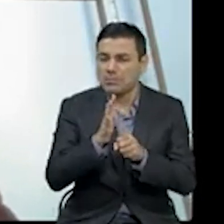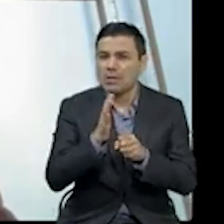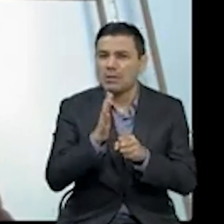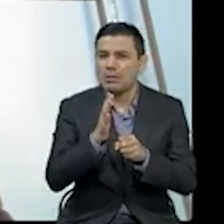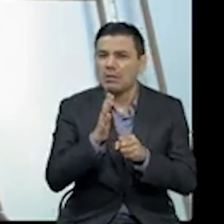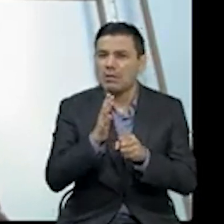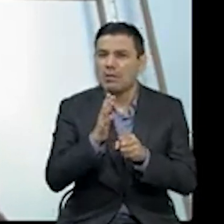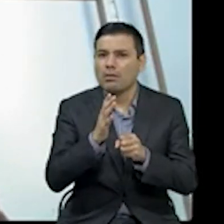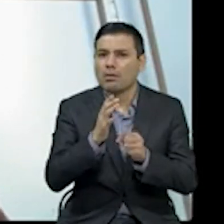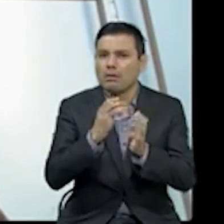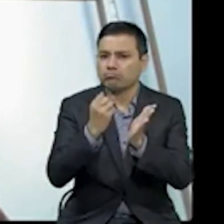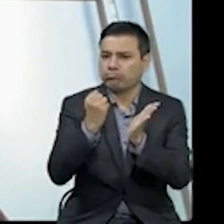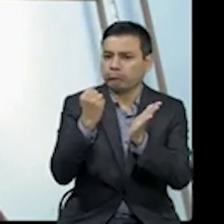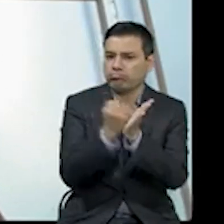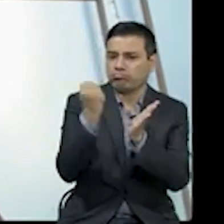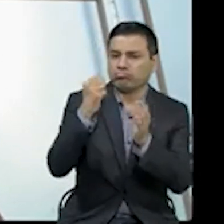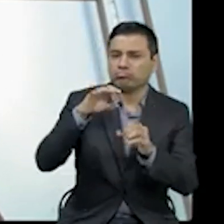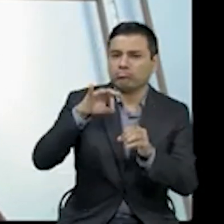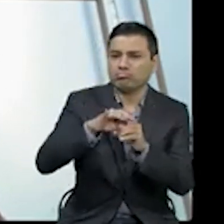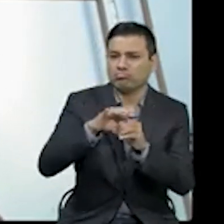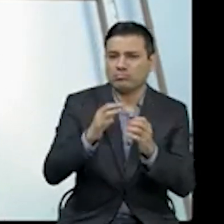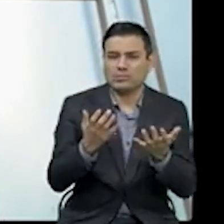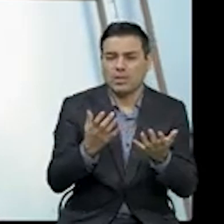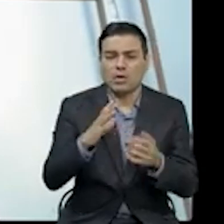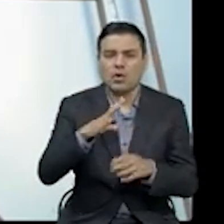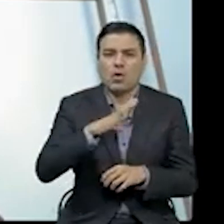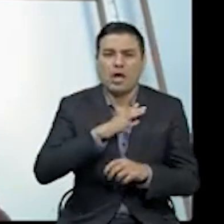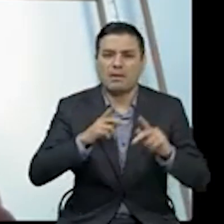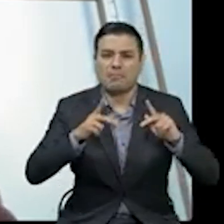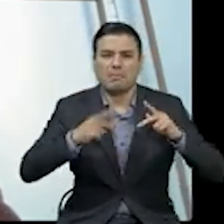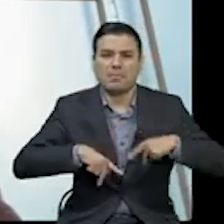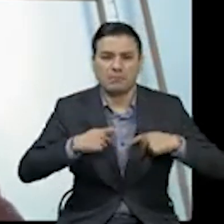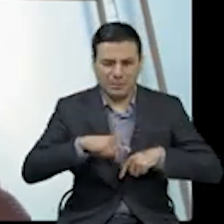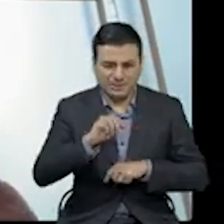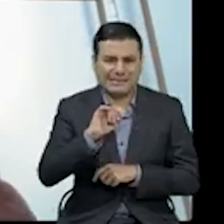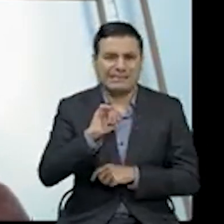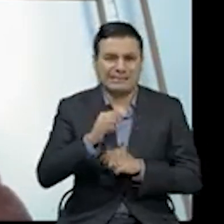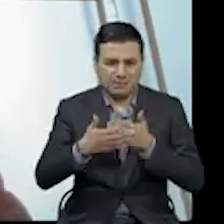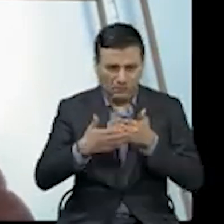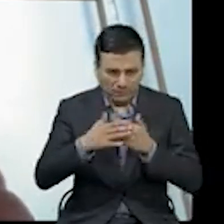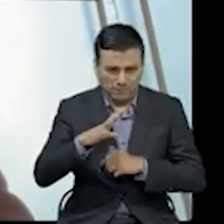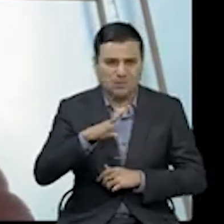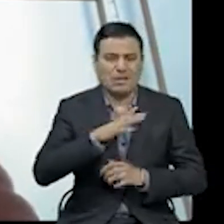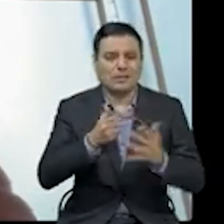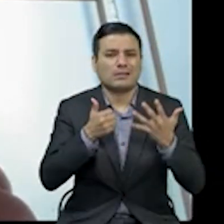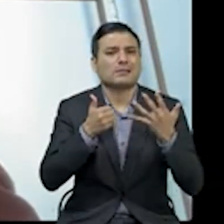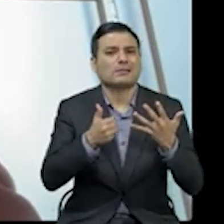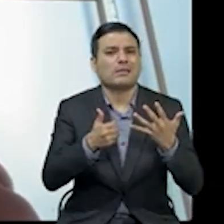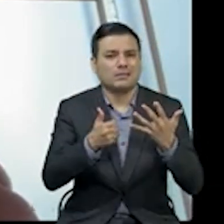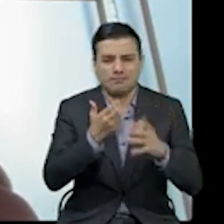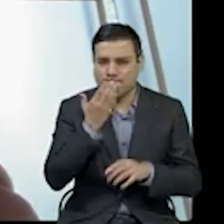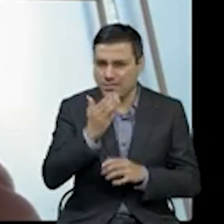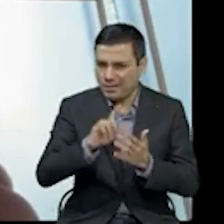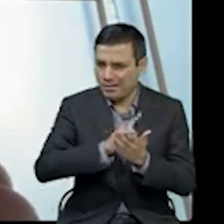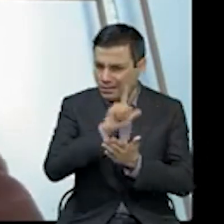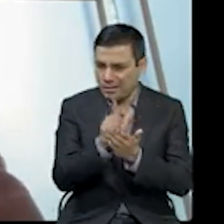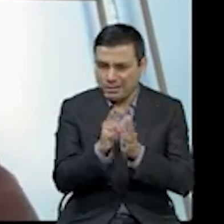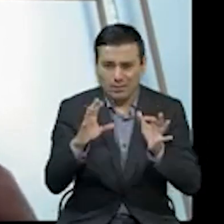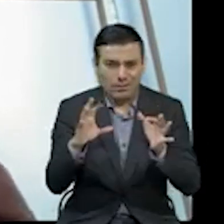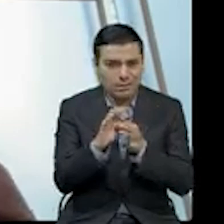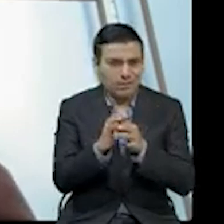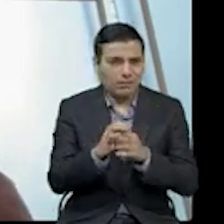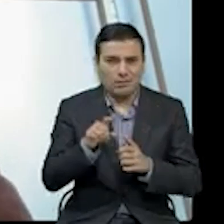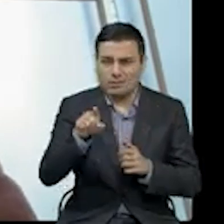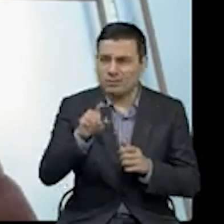quórum, que habrá un 6º magistrado legal y legítimo y que la elección va como el propio órgano